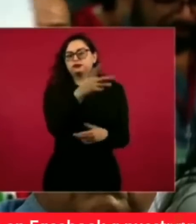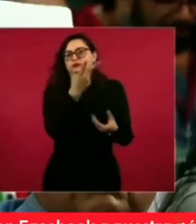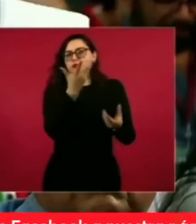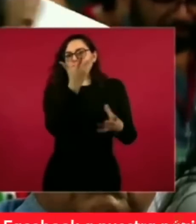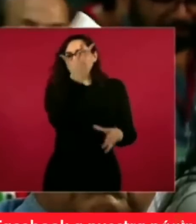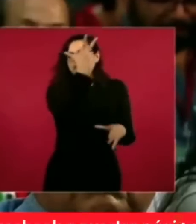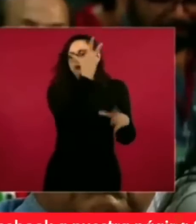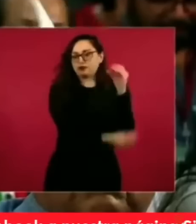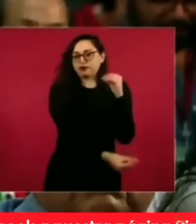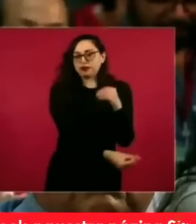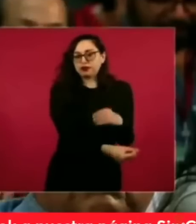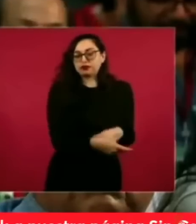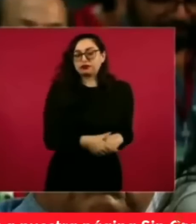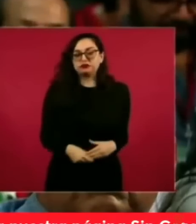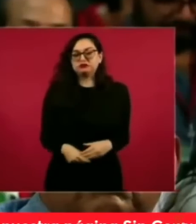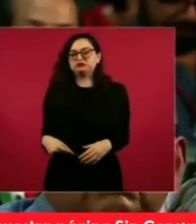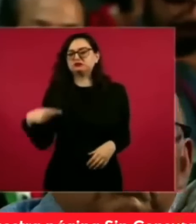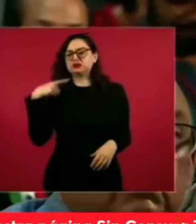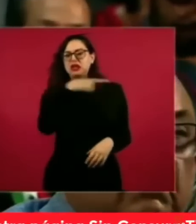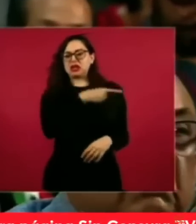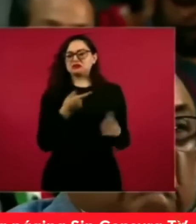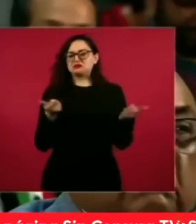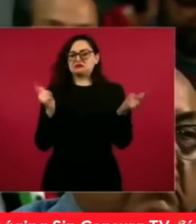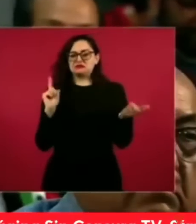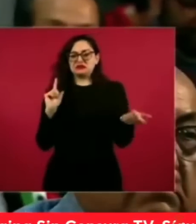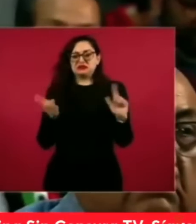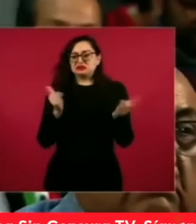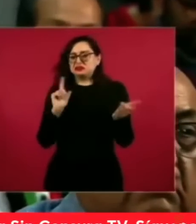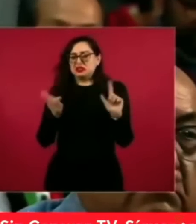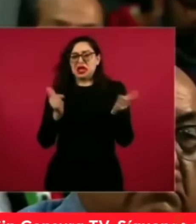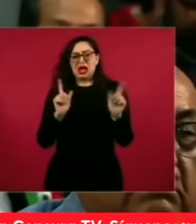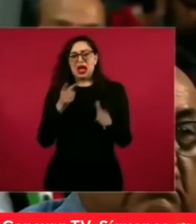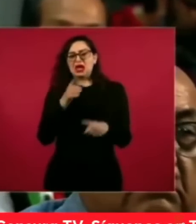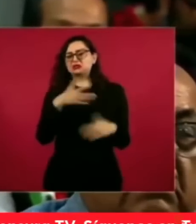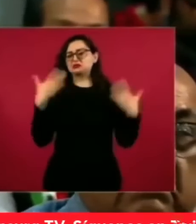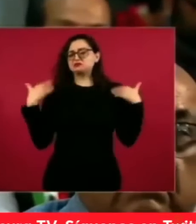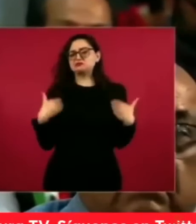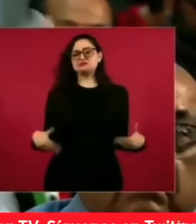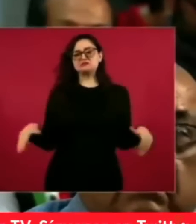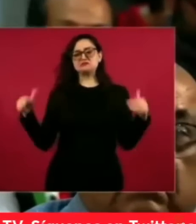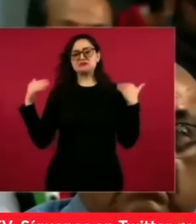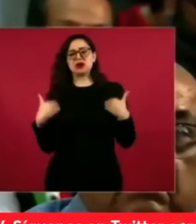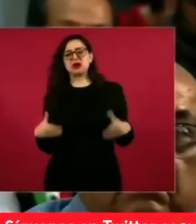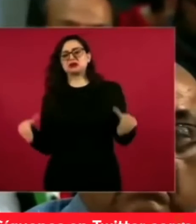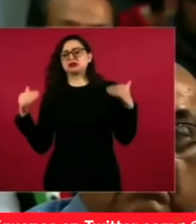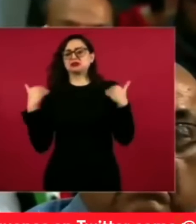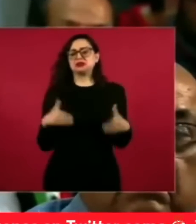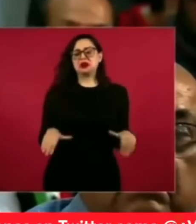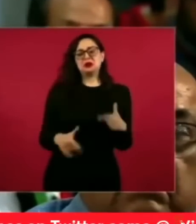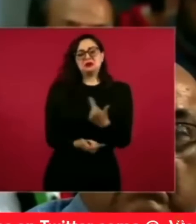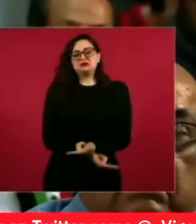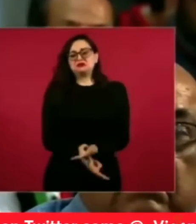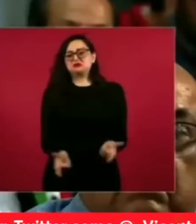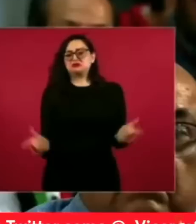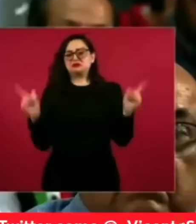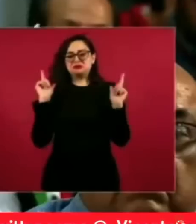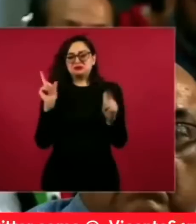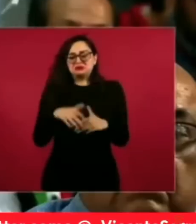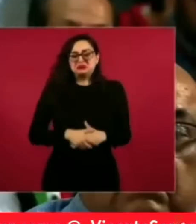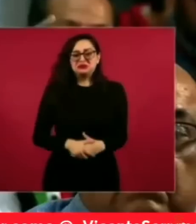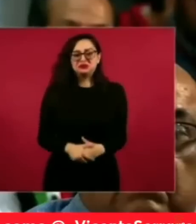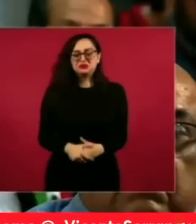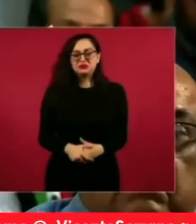se pasea en Brownsville, Texas, que está cruzando Matamoros, se pasea. Hace poco asesinaron a